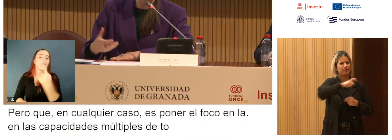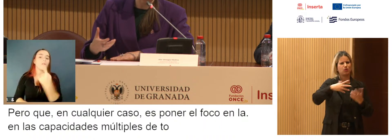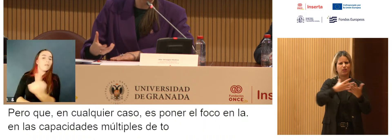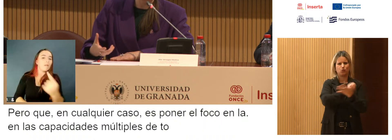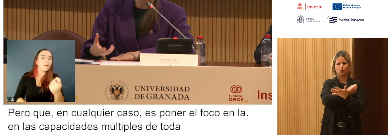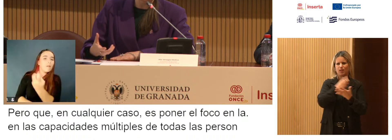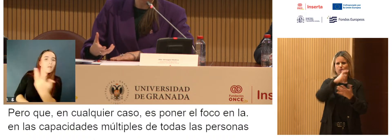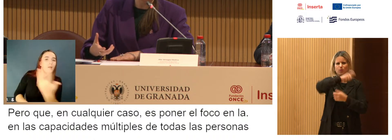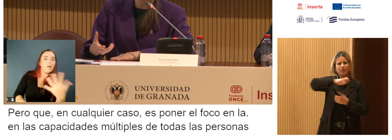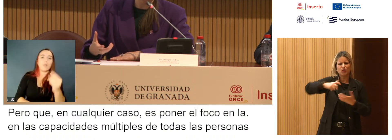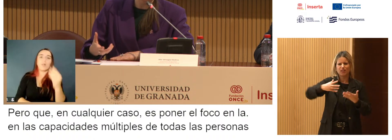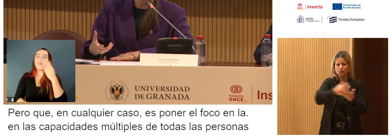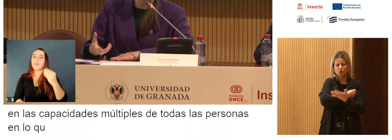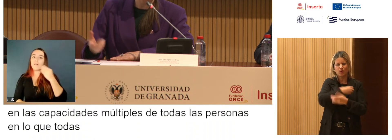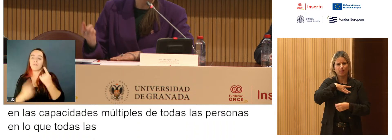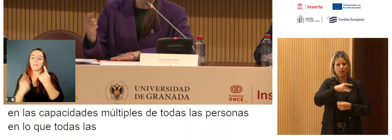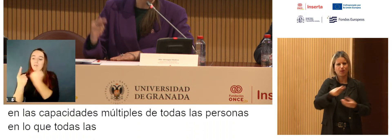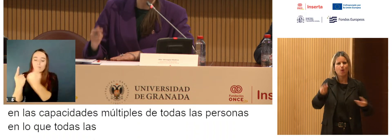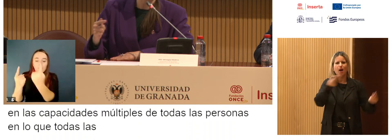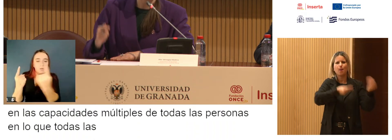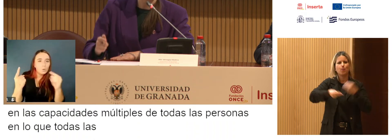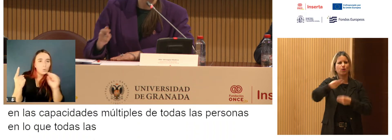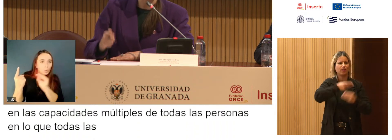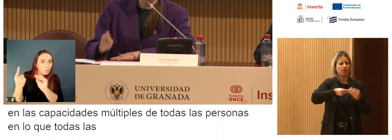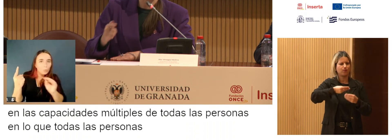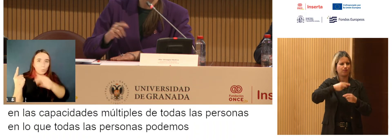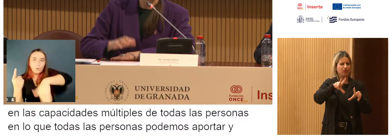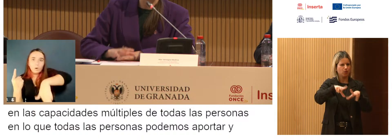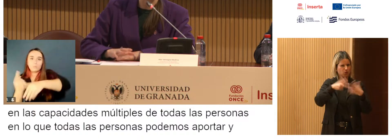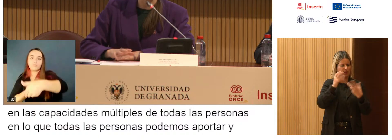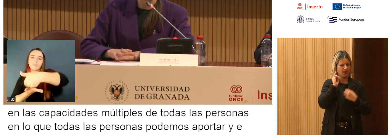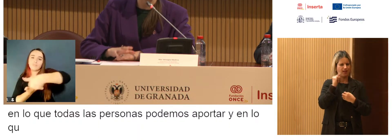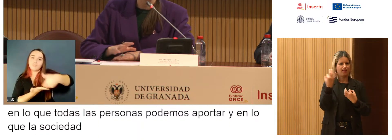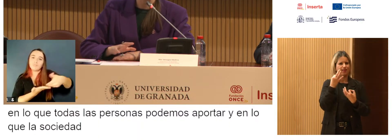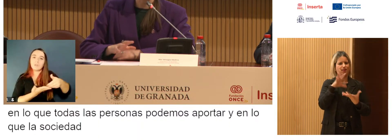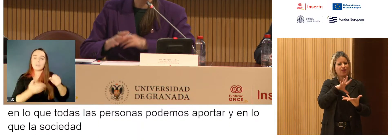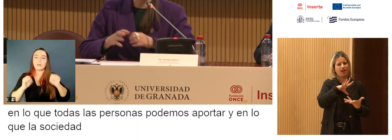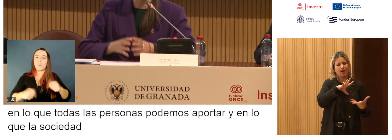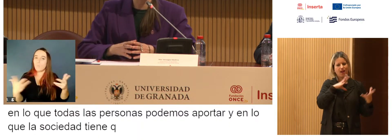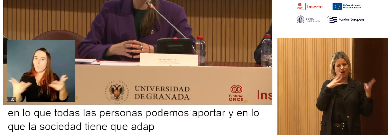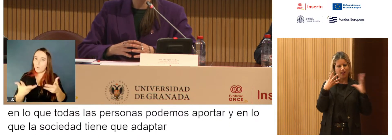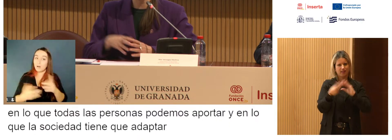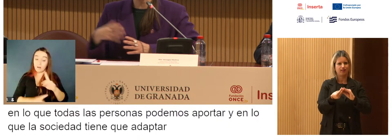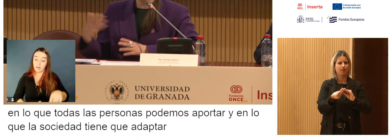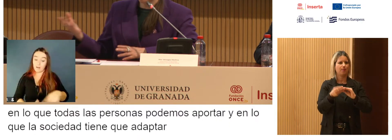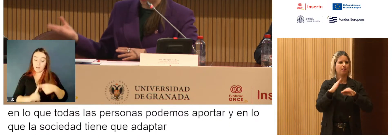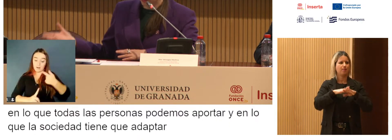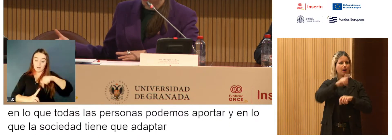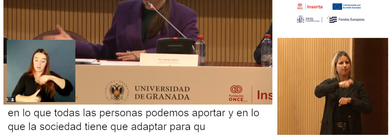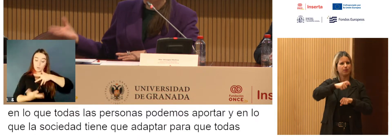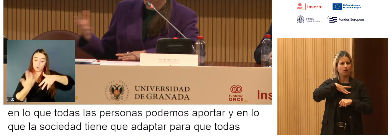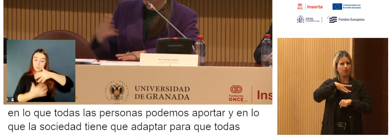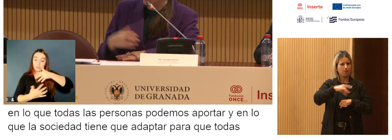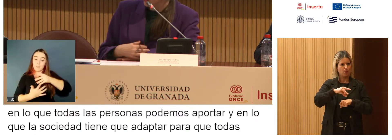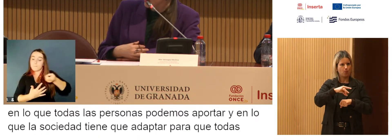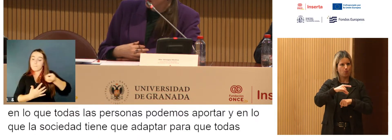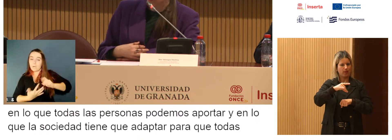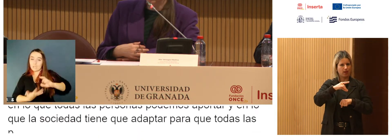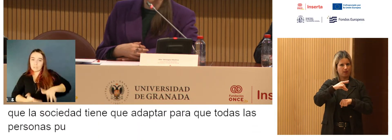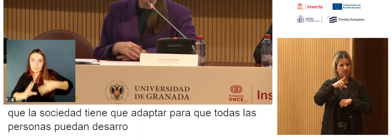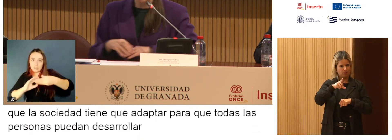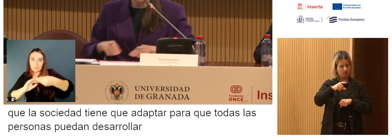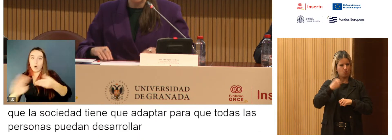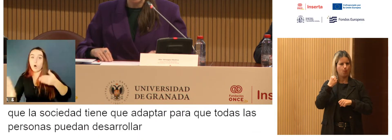que todas las personas podemos aportar y en lo que la sociedad tiene que adaptar para que todas las personas puedan desarrollar